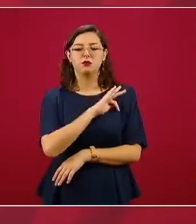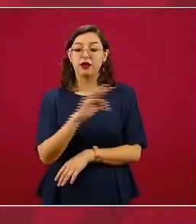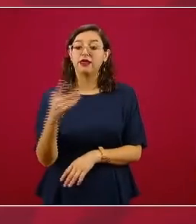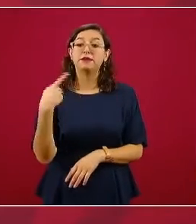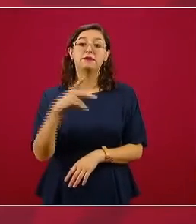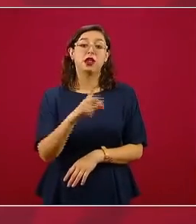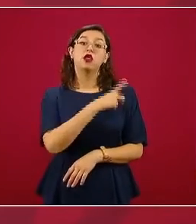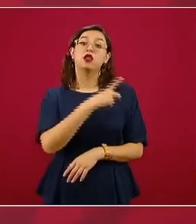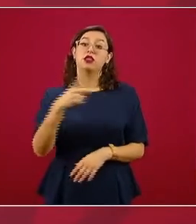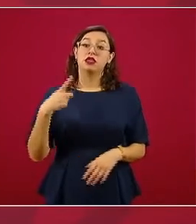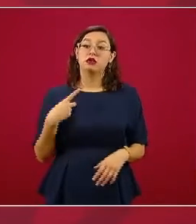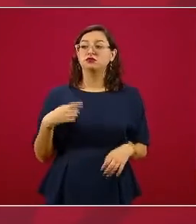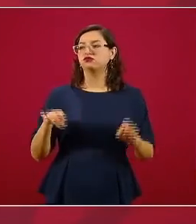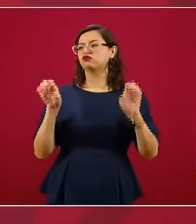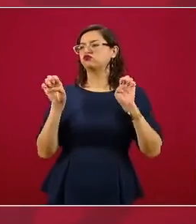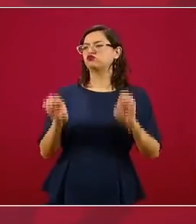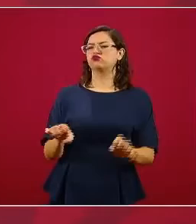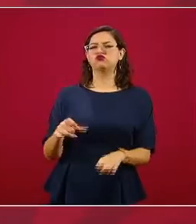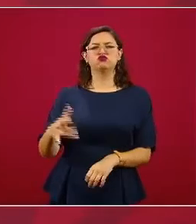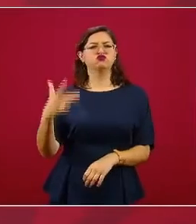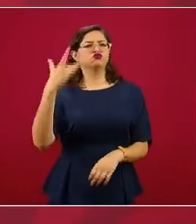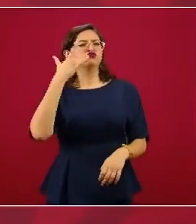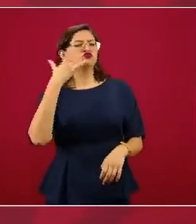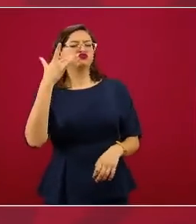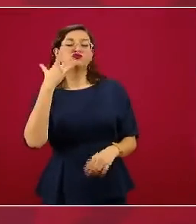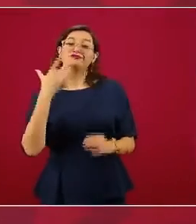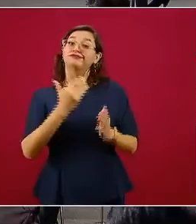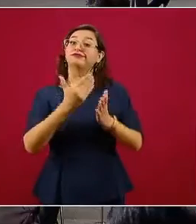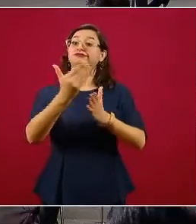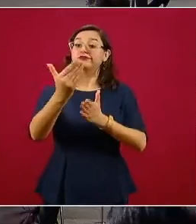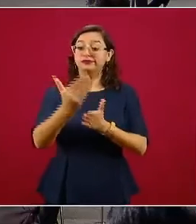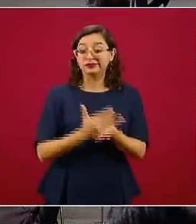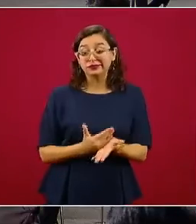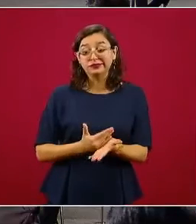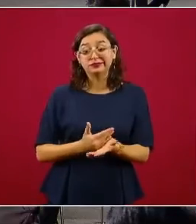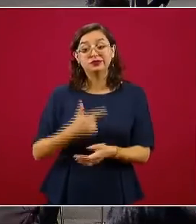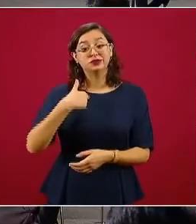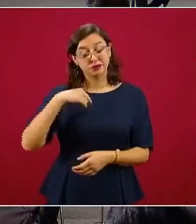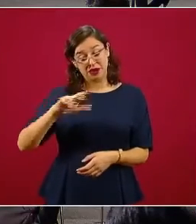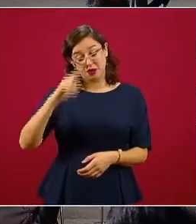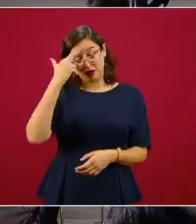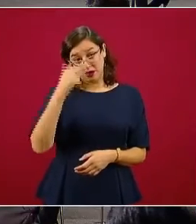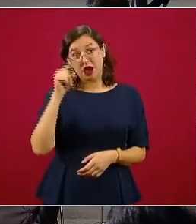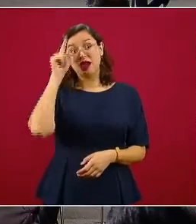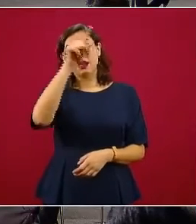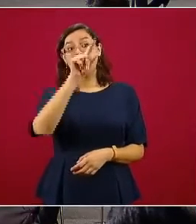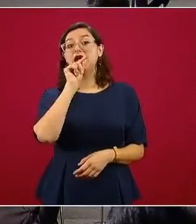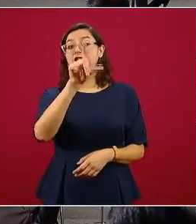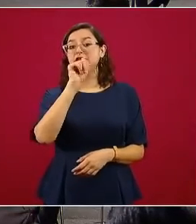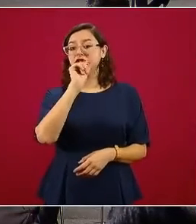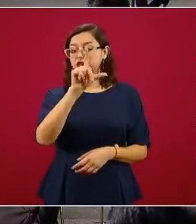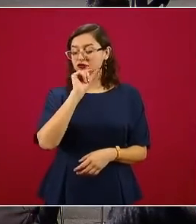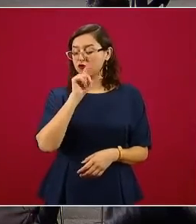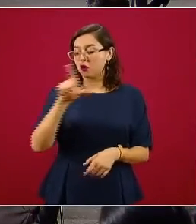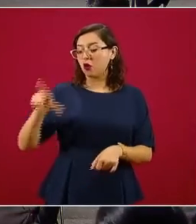a las extravagancias. Yo recuerdo en el caso de Jalisco, de un gobernador,